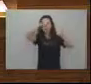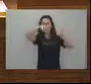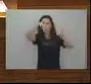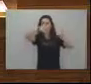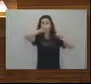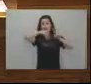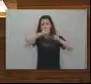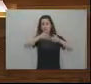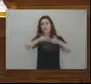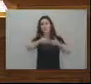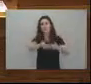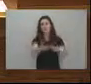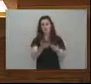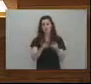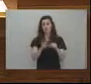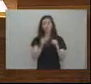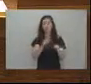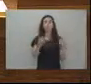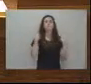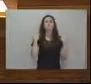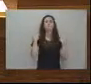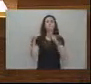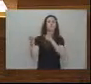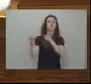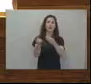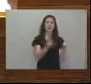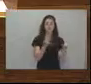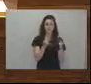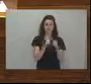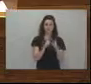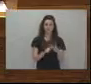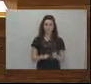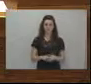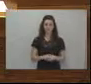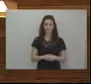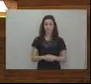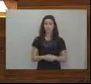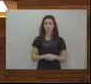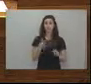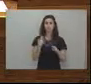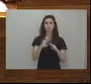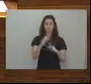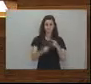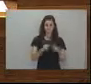obra. Cada uno que asuma su responsabilidad en ese proceso. Políticas de